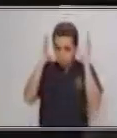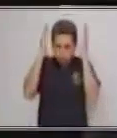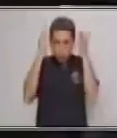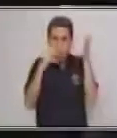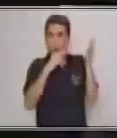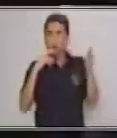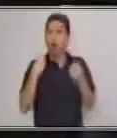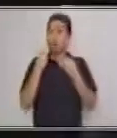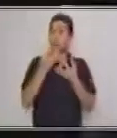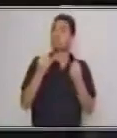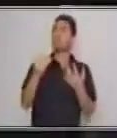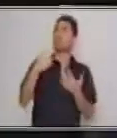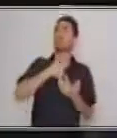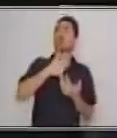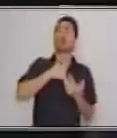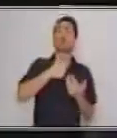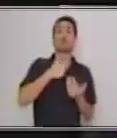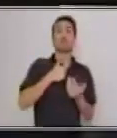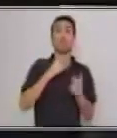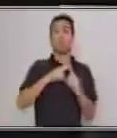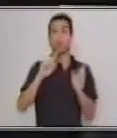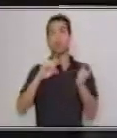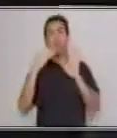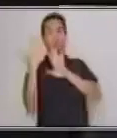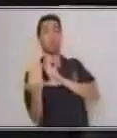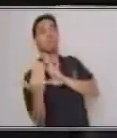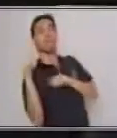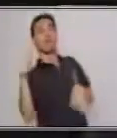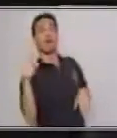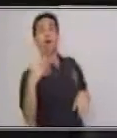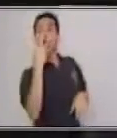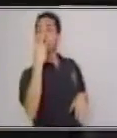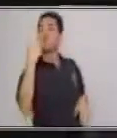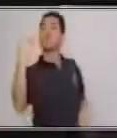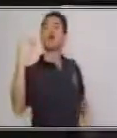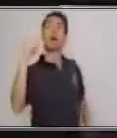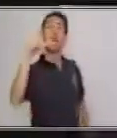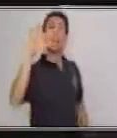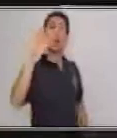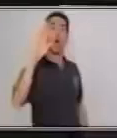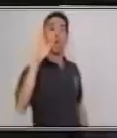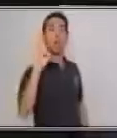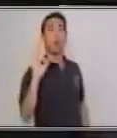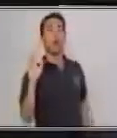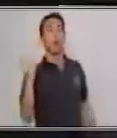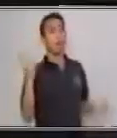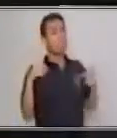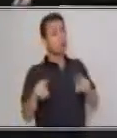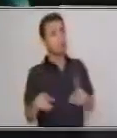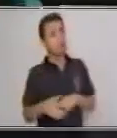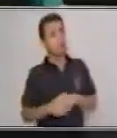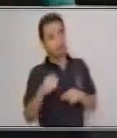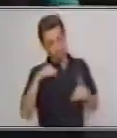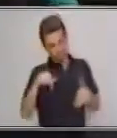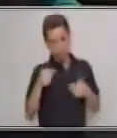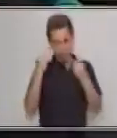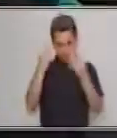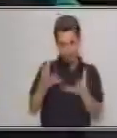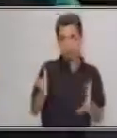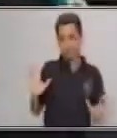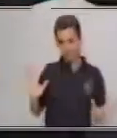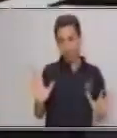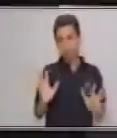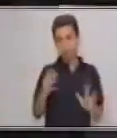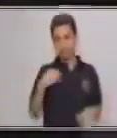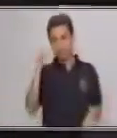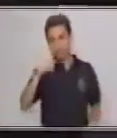¿Cuál será realmente la otra versión de esta historia? ¿Quieren escucharlo? Sí, pongan mucha atención. Vamos a escuchar